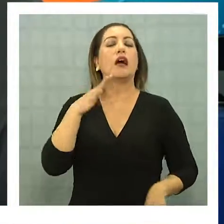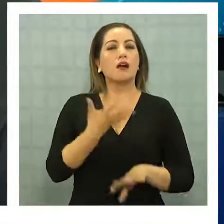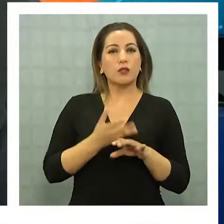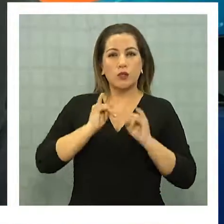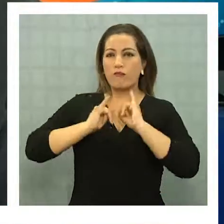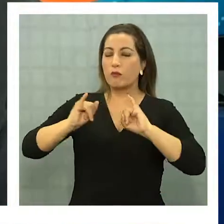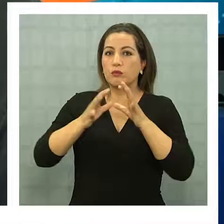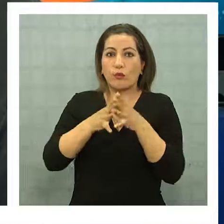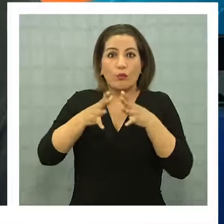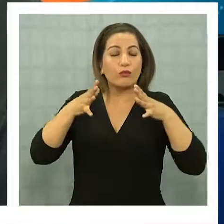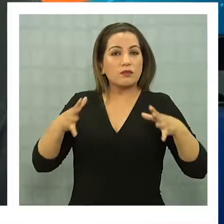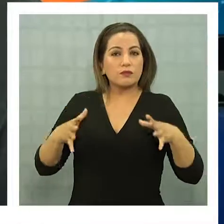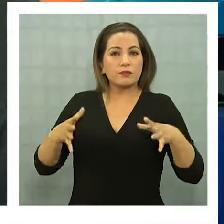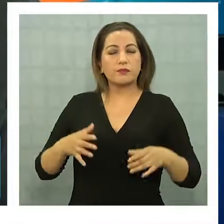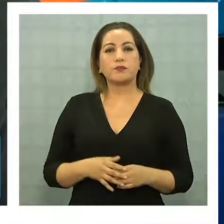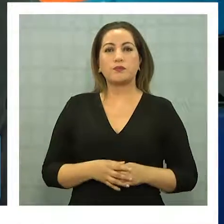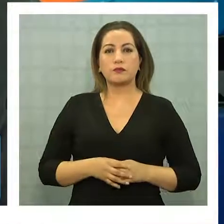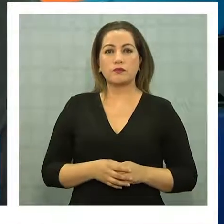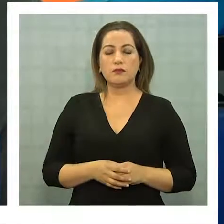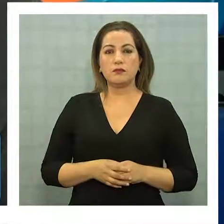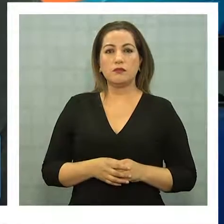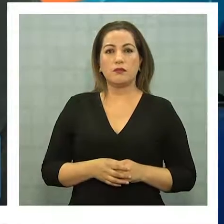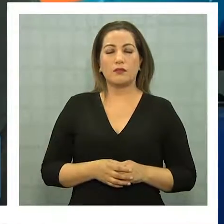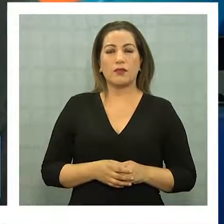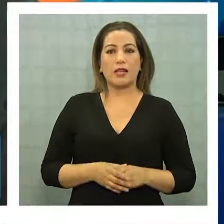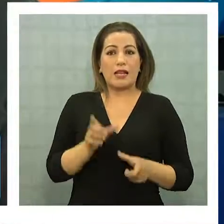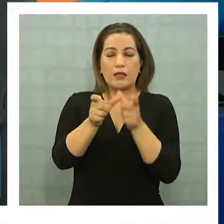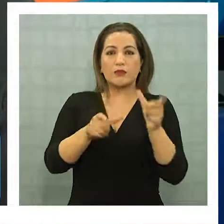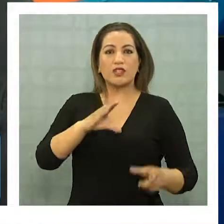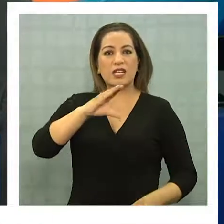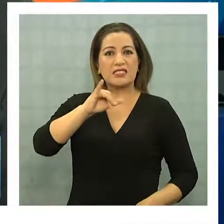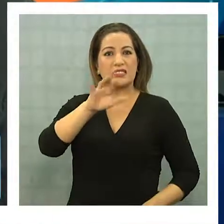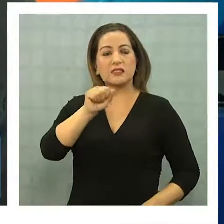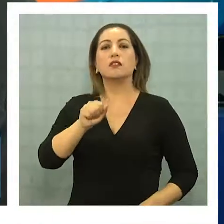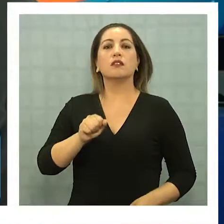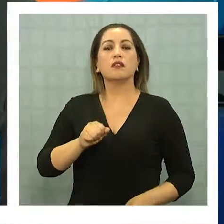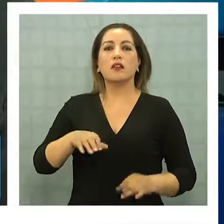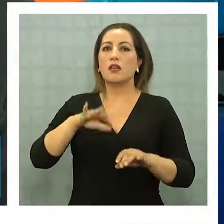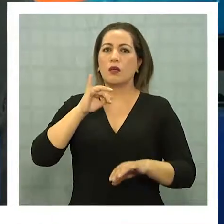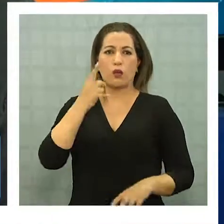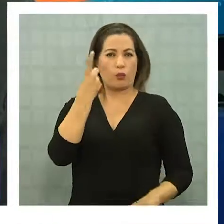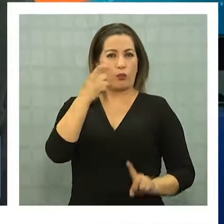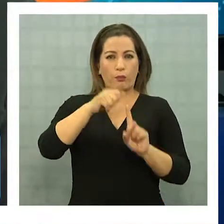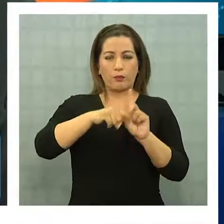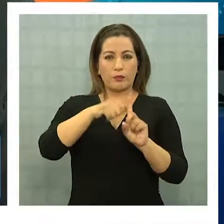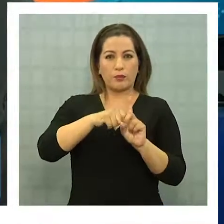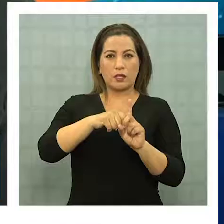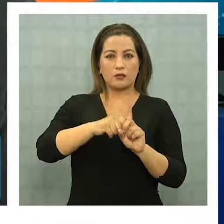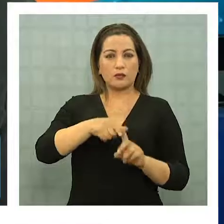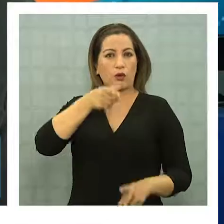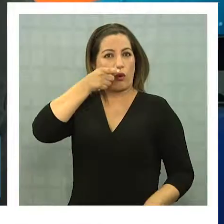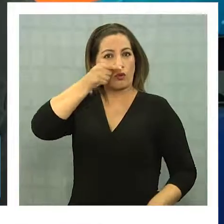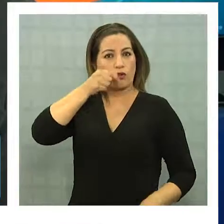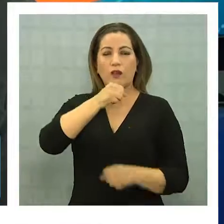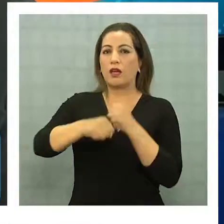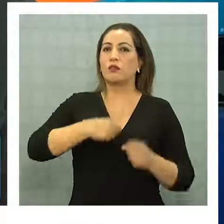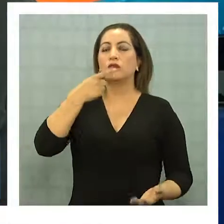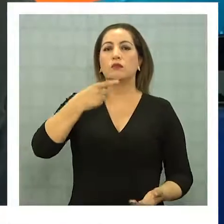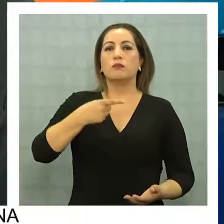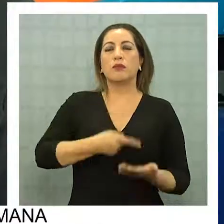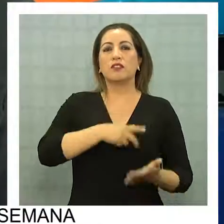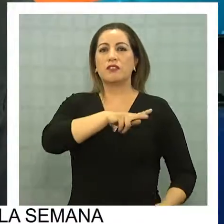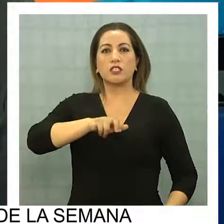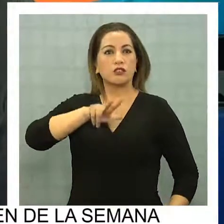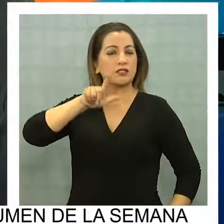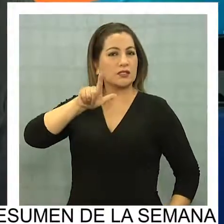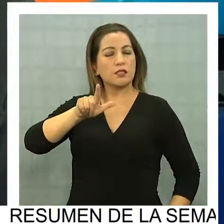informaciones que son tremendas. Por ejemplo, agentes de la CIA instalados en Chile informan que un mes ya, a octubre del año 73, un solo